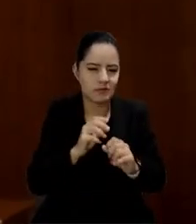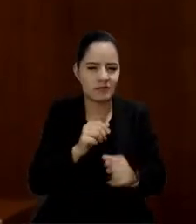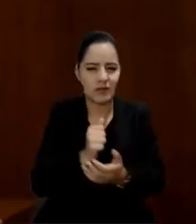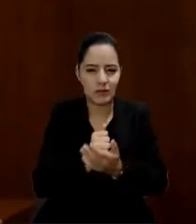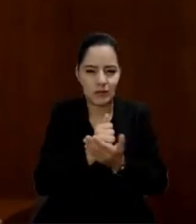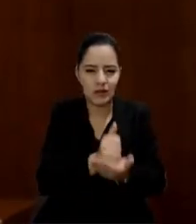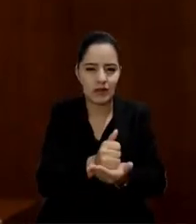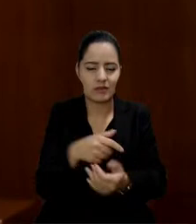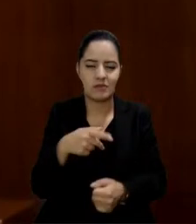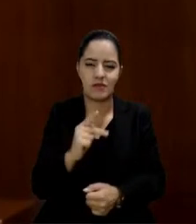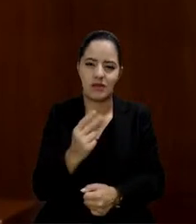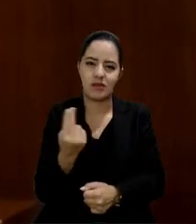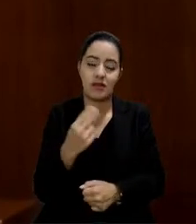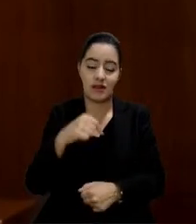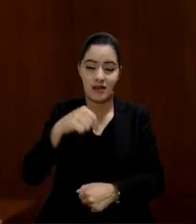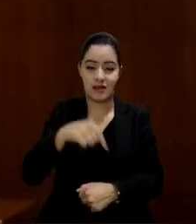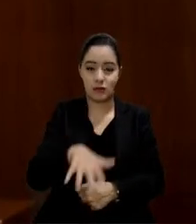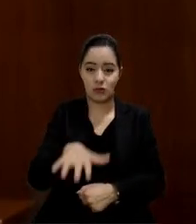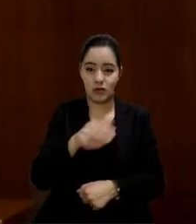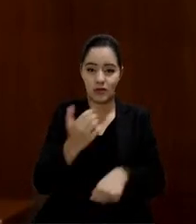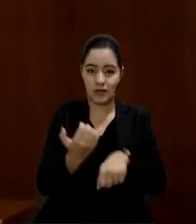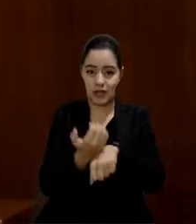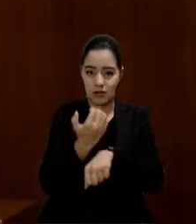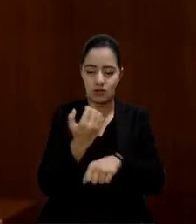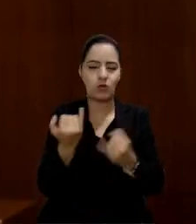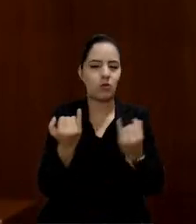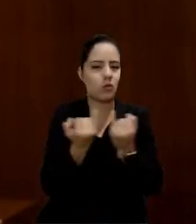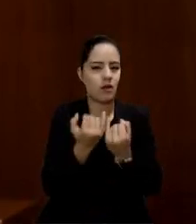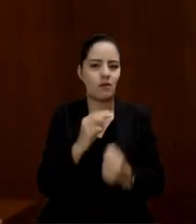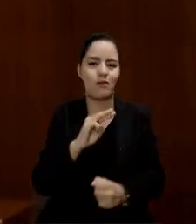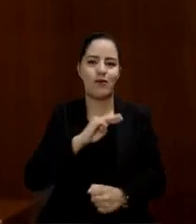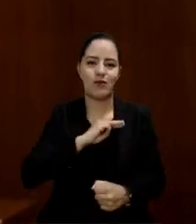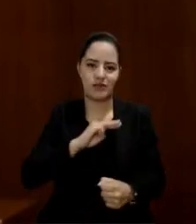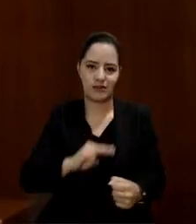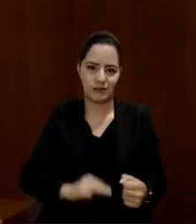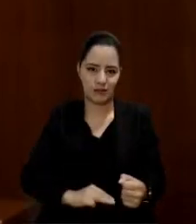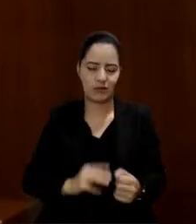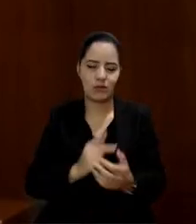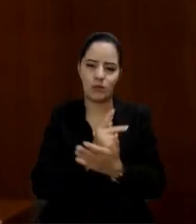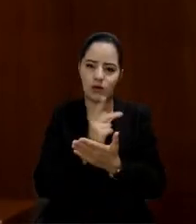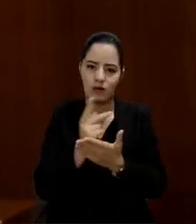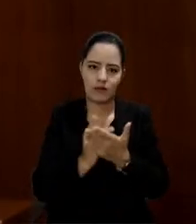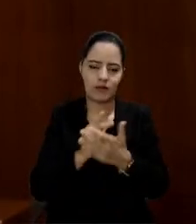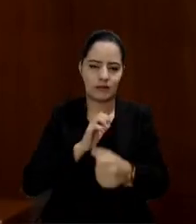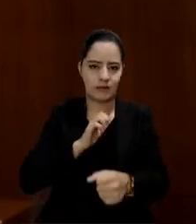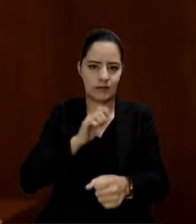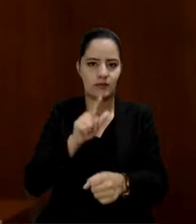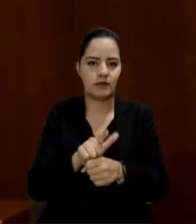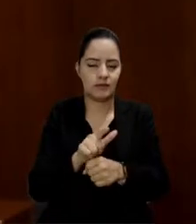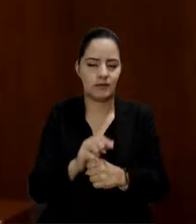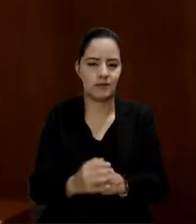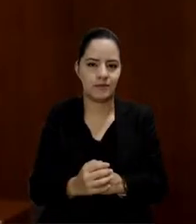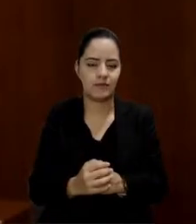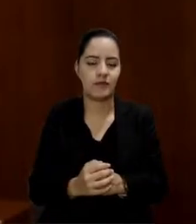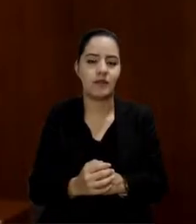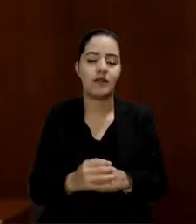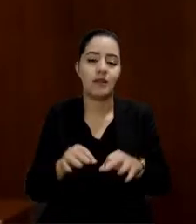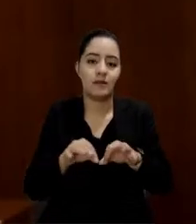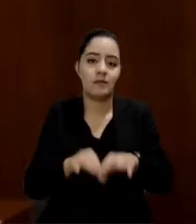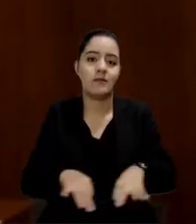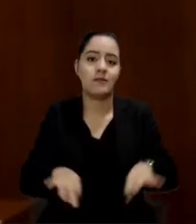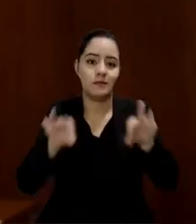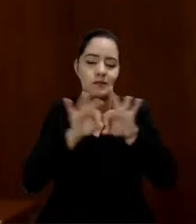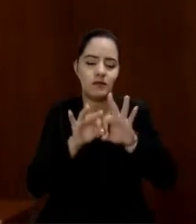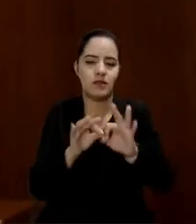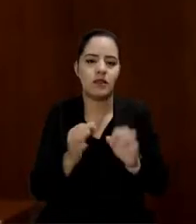programas con financiamiento desde los municipios. Es fundamental impulsar un modelo